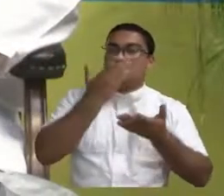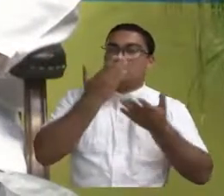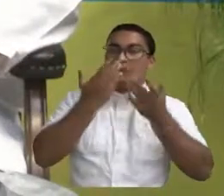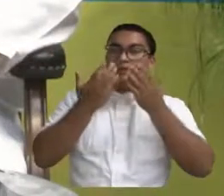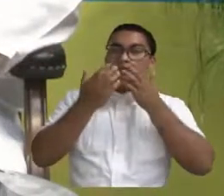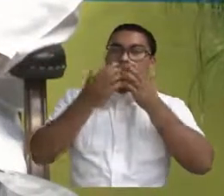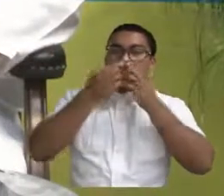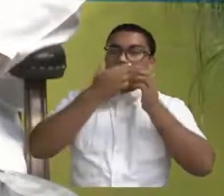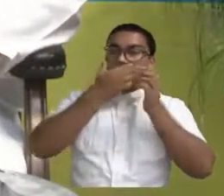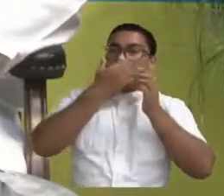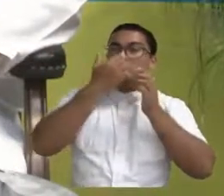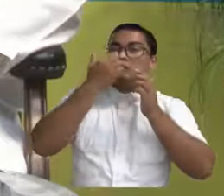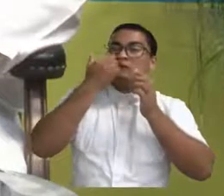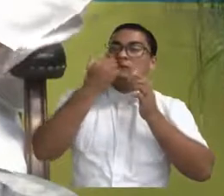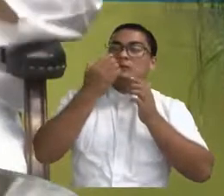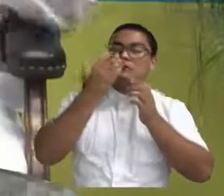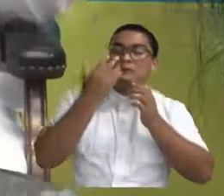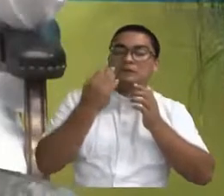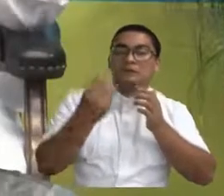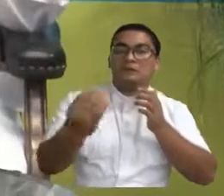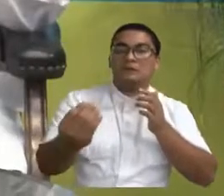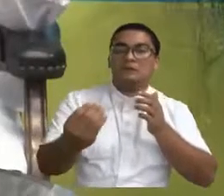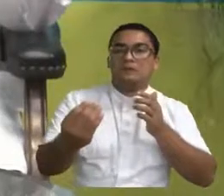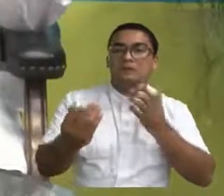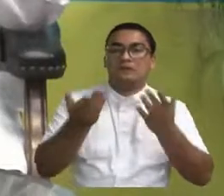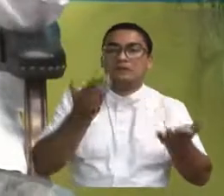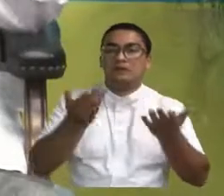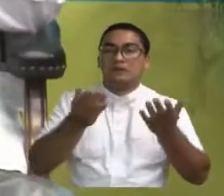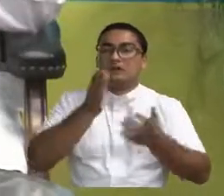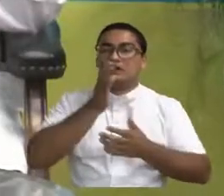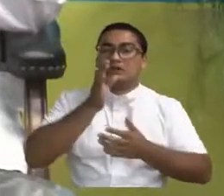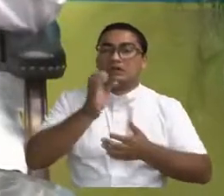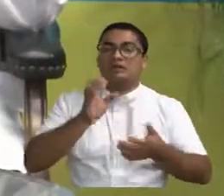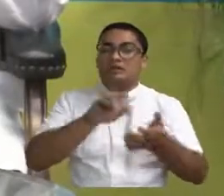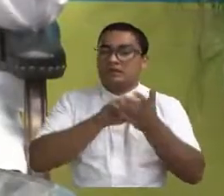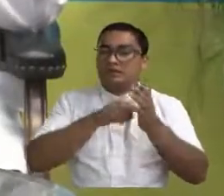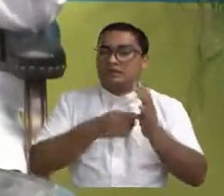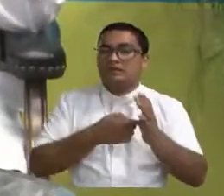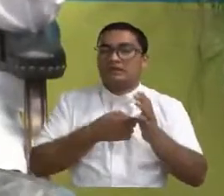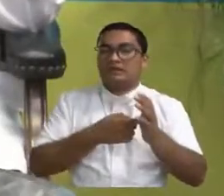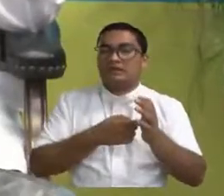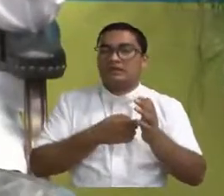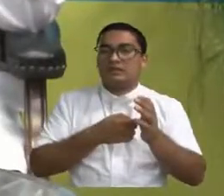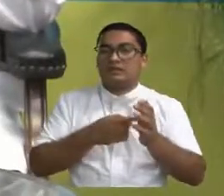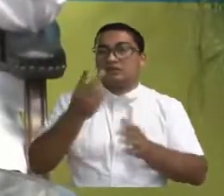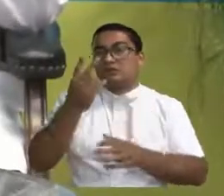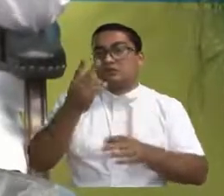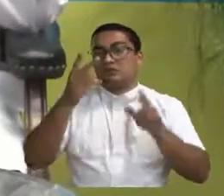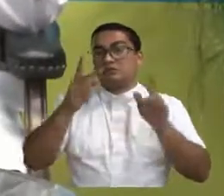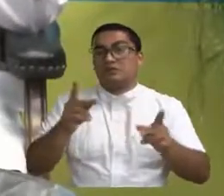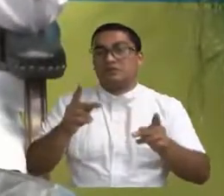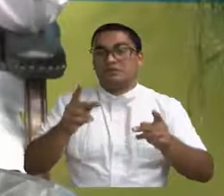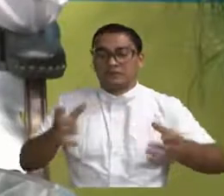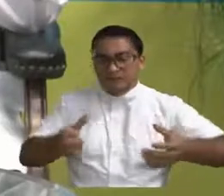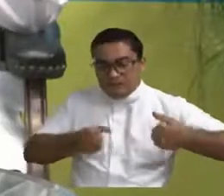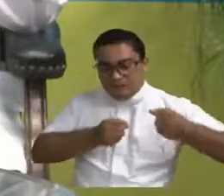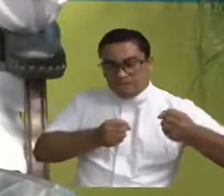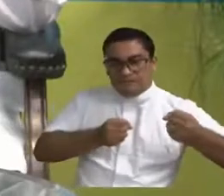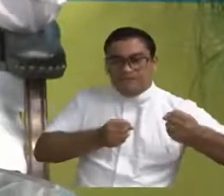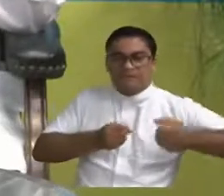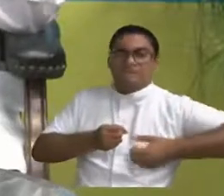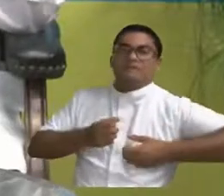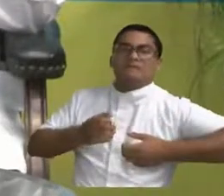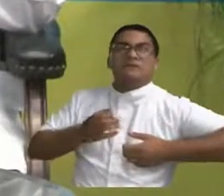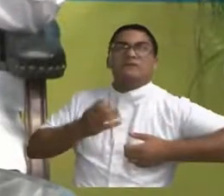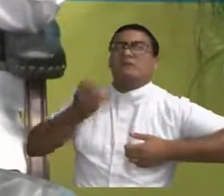aquí va a salir hacia el otro lado. Si el niño es muy inquieto, siempre les recomiendo que estén dos personas para sostenerle la cabeza al niño,